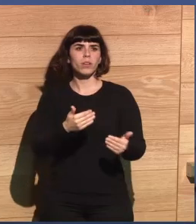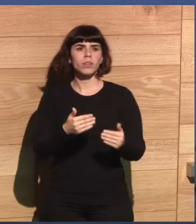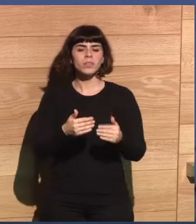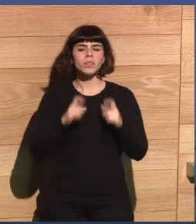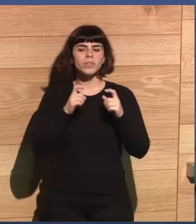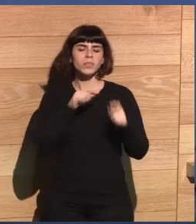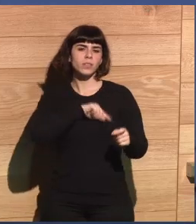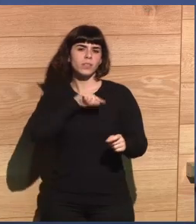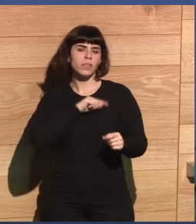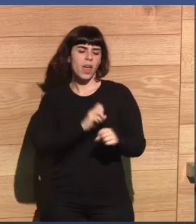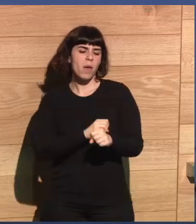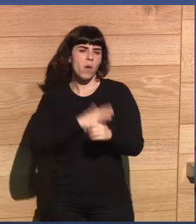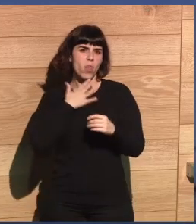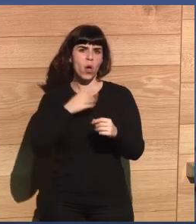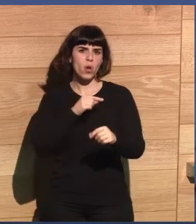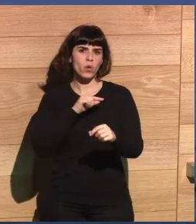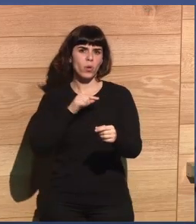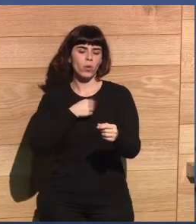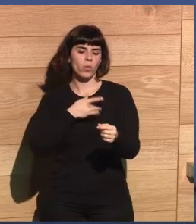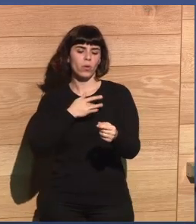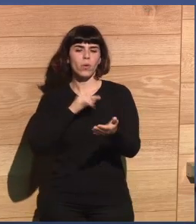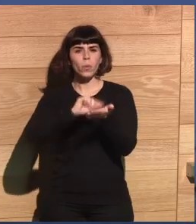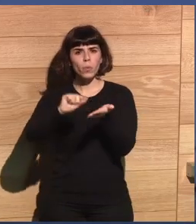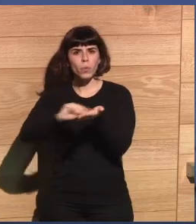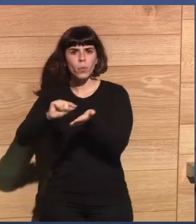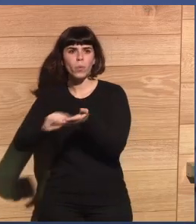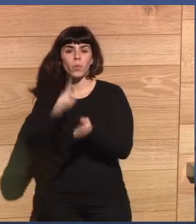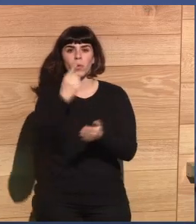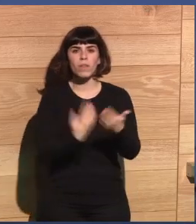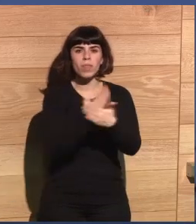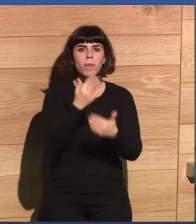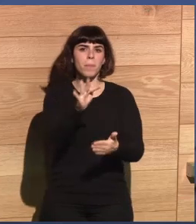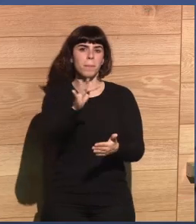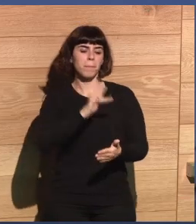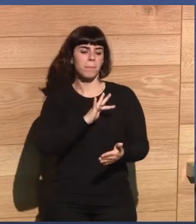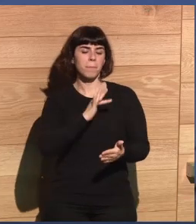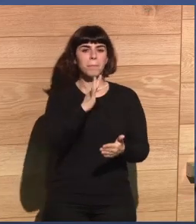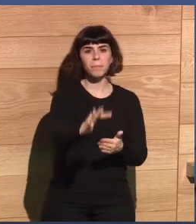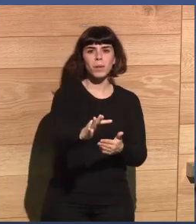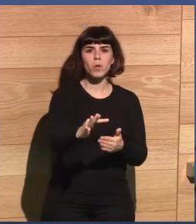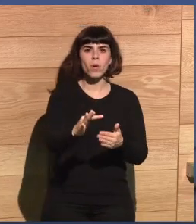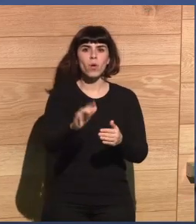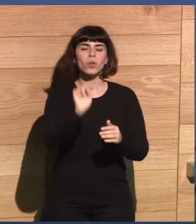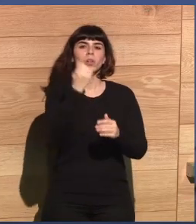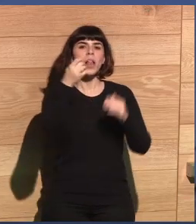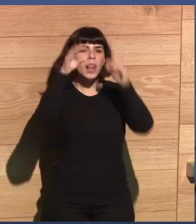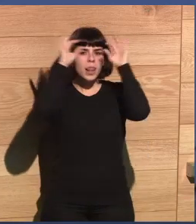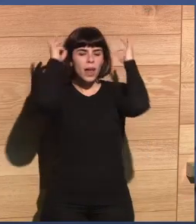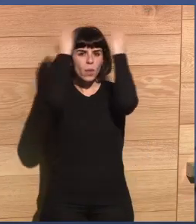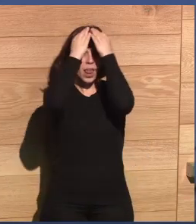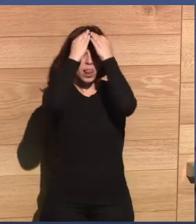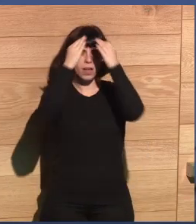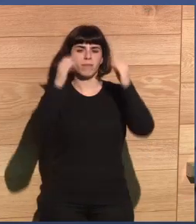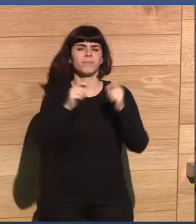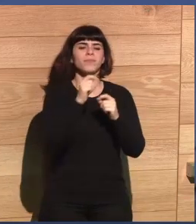invisible de sus emociones. En una ocasión, cuando Loreto ganó un premio de poesía, su familia le regaló una corona de laurel, porque ellos ya sabían que